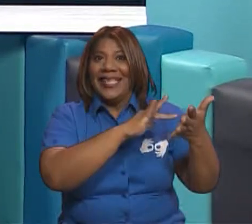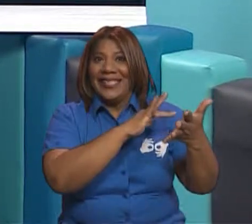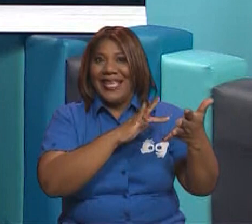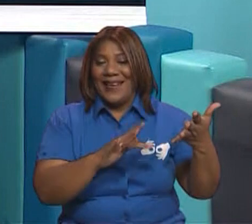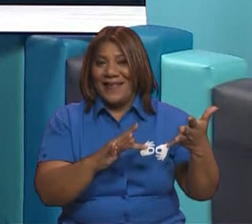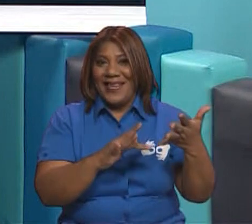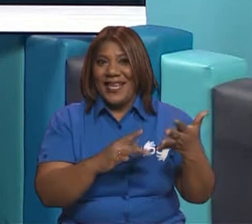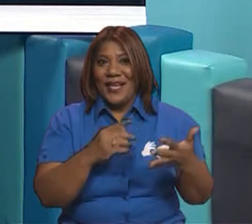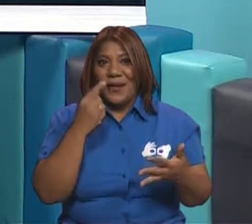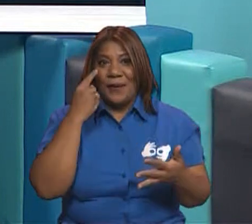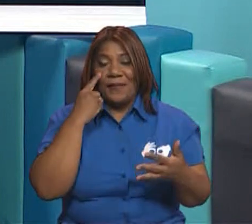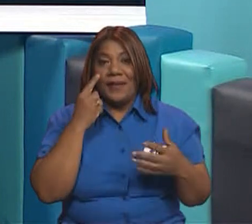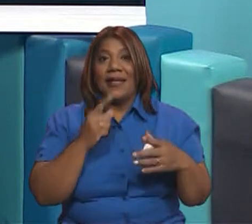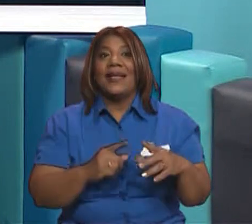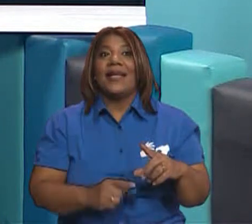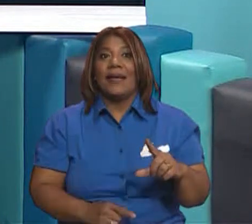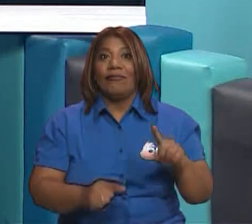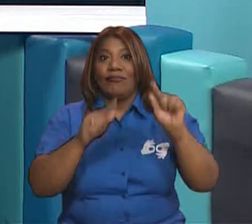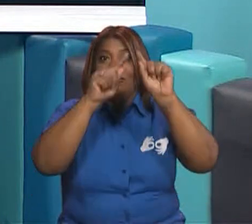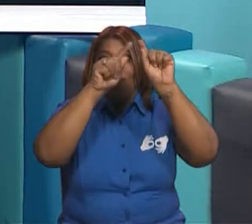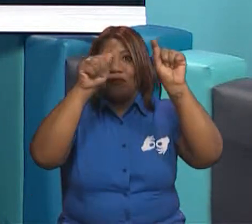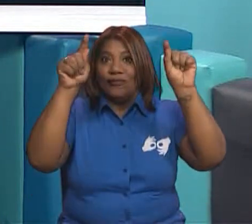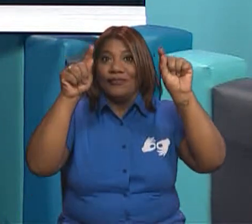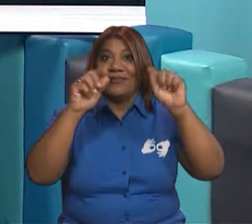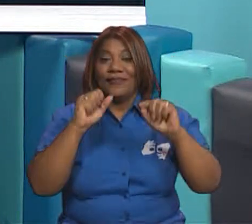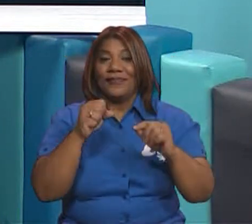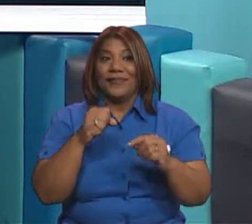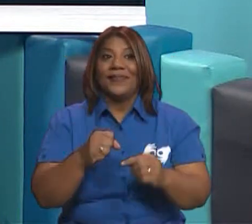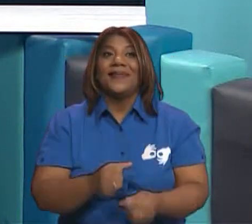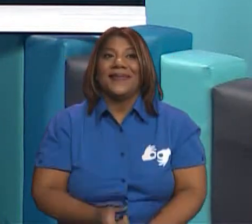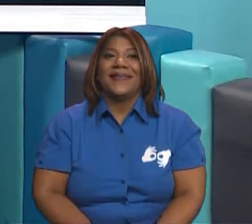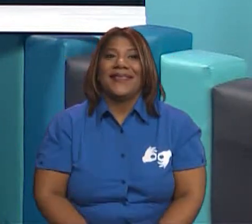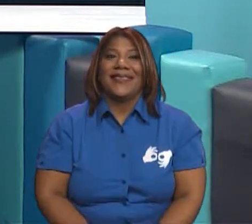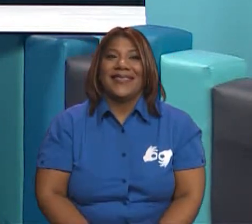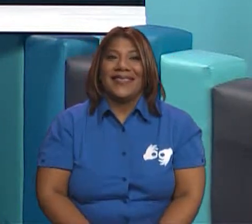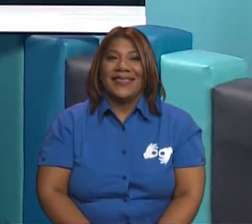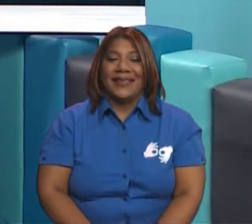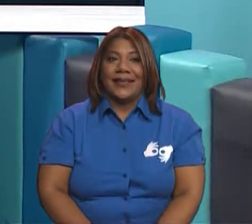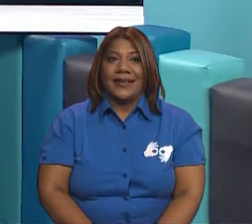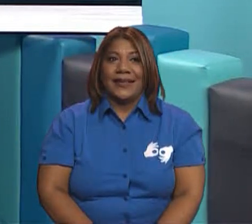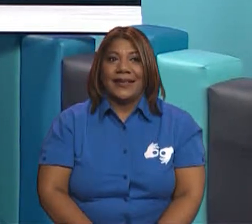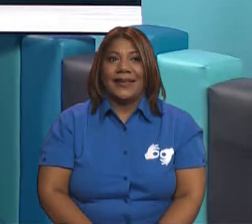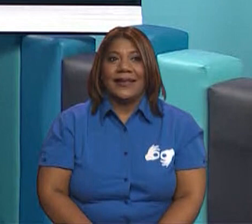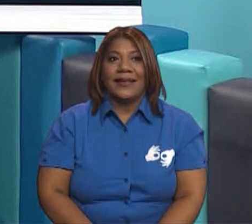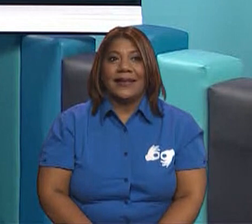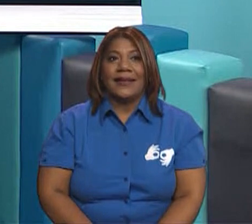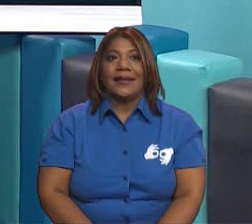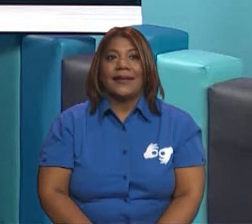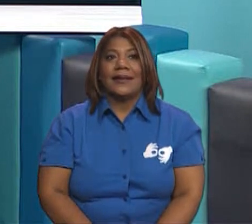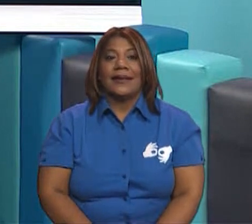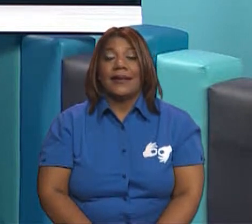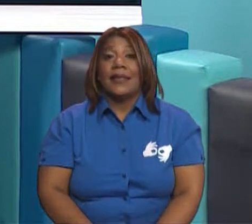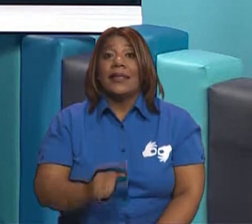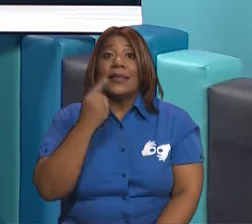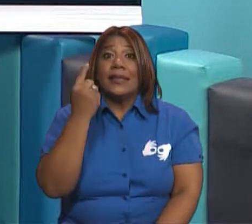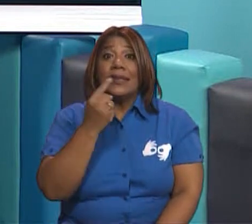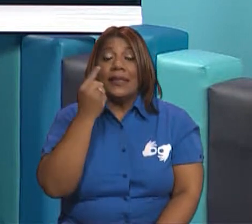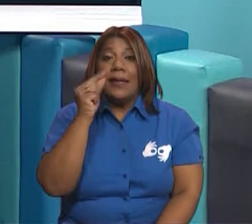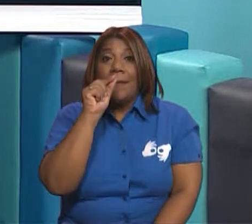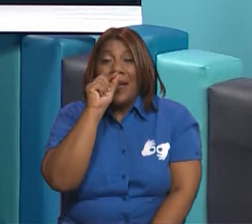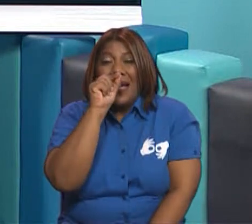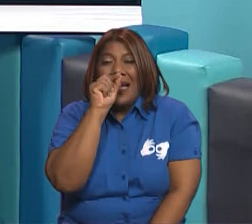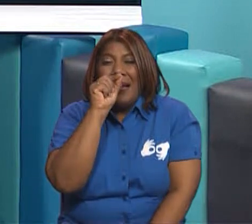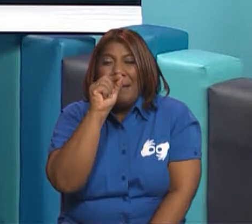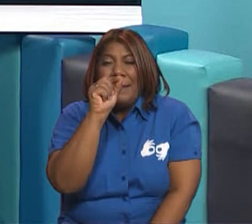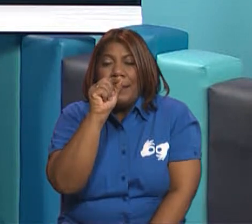con el lado de acá. ¿Les parece si los medimos juntos? ¿Me ayudan? Muy bien. Es muy importante colocar el punto